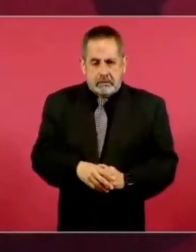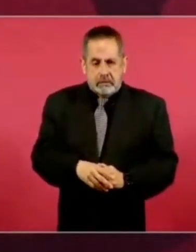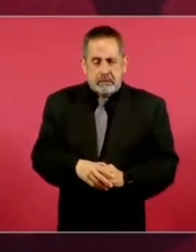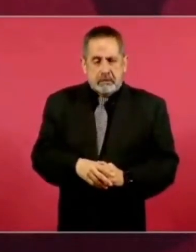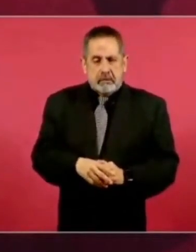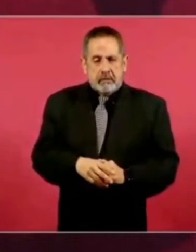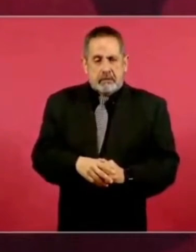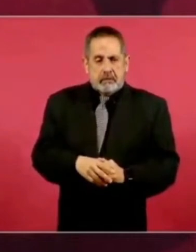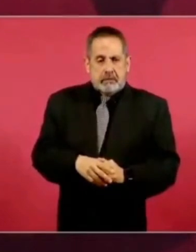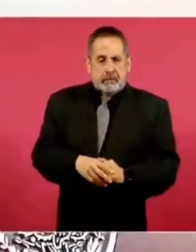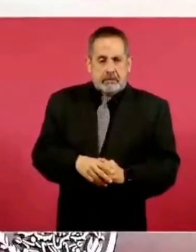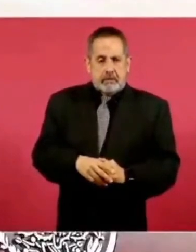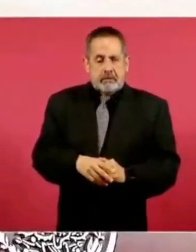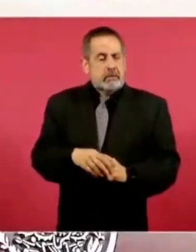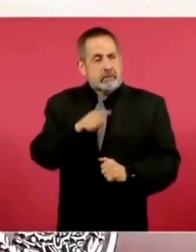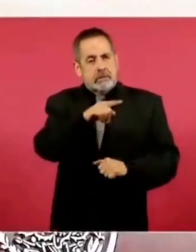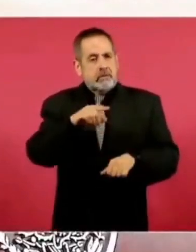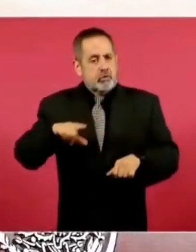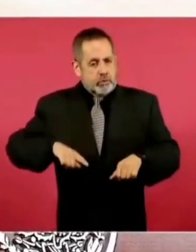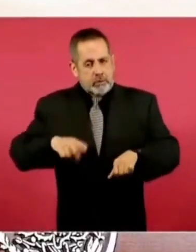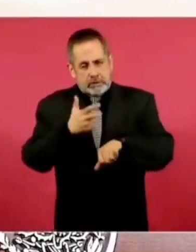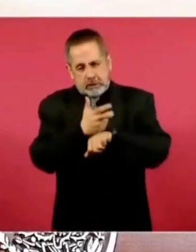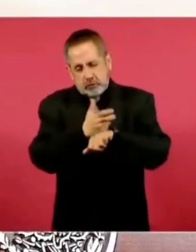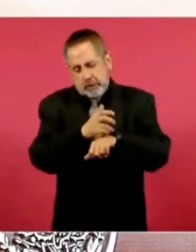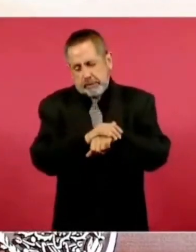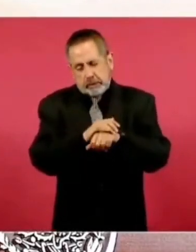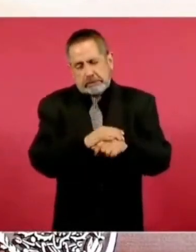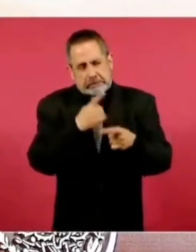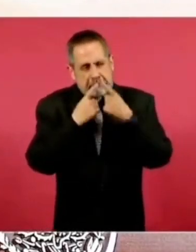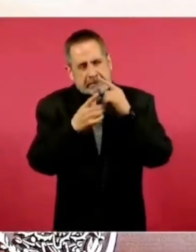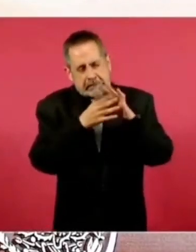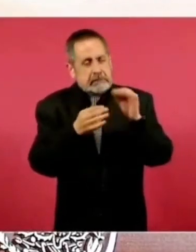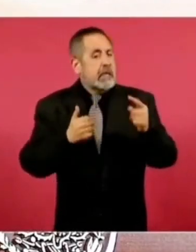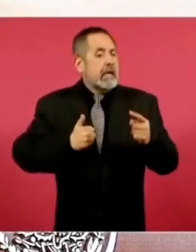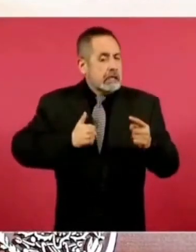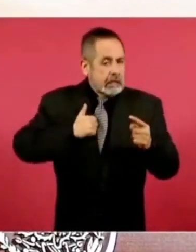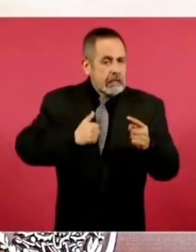amigos del gobierno de Estados Unidos y de Canadá.